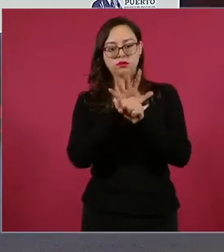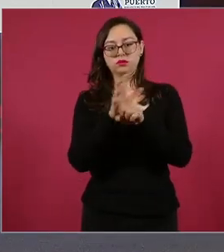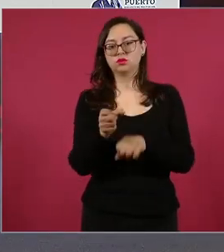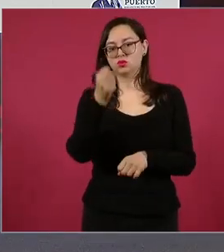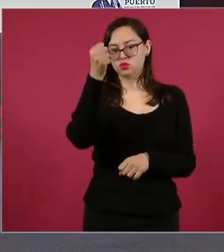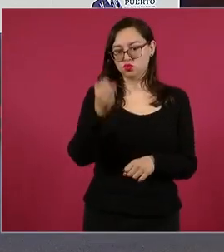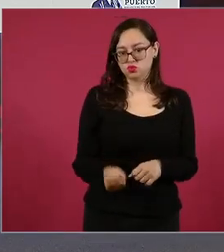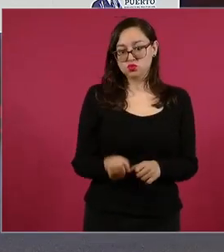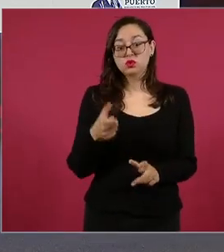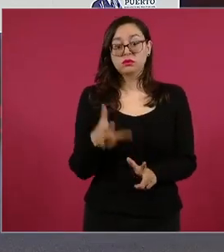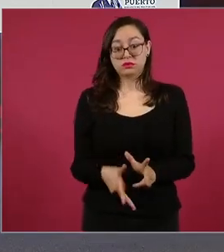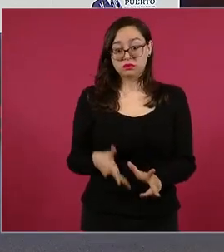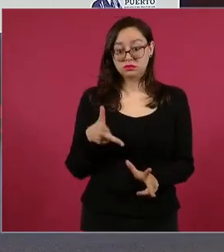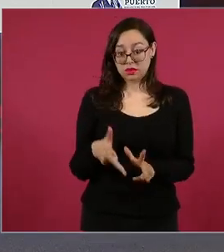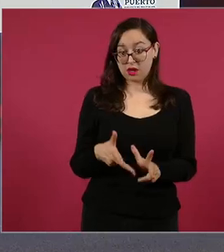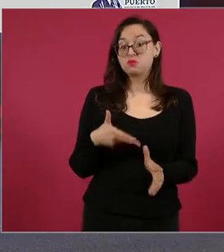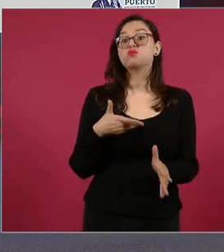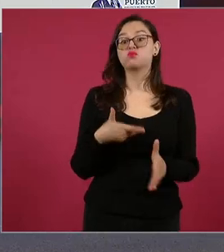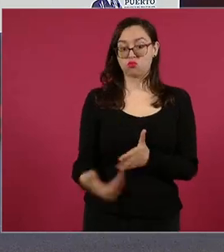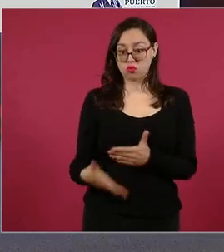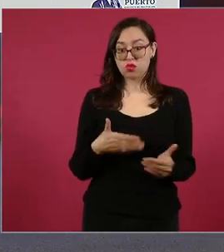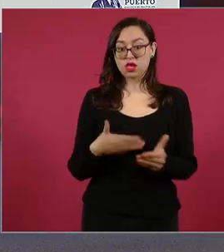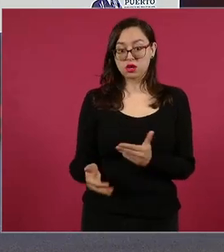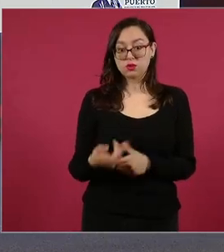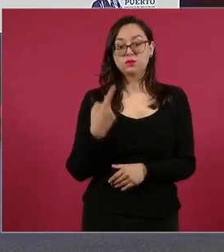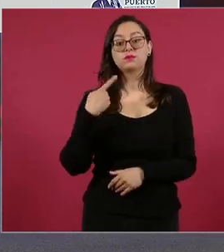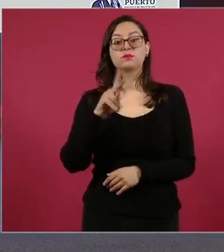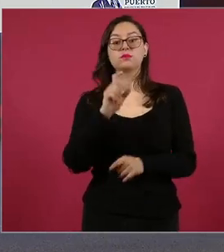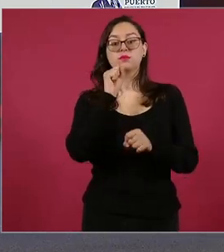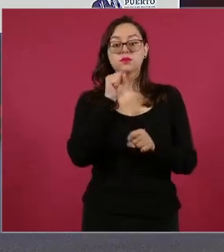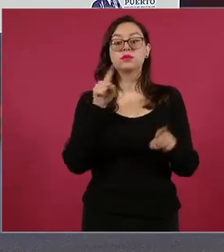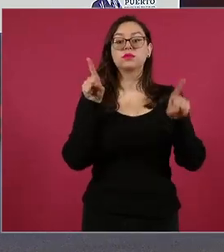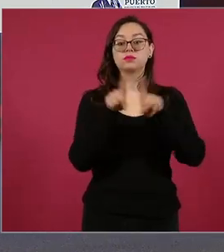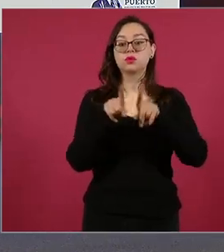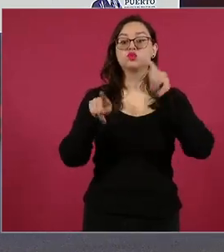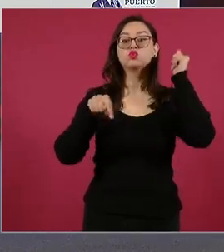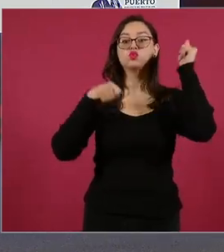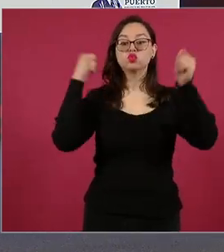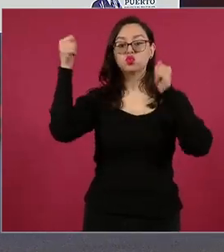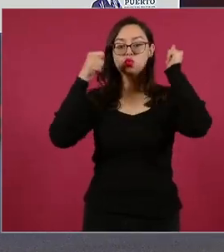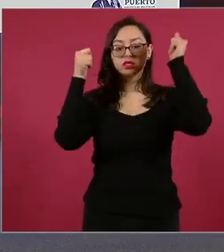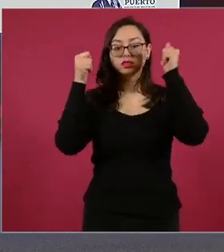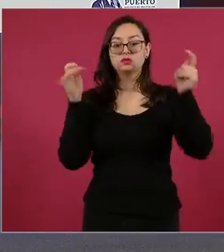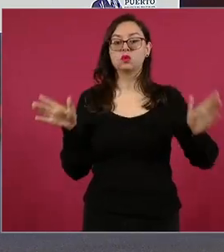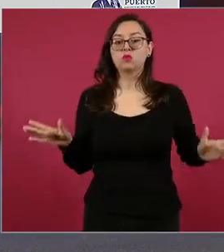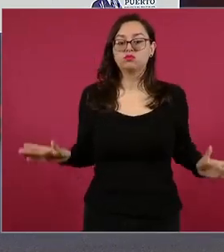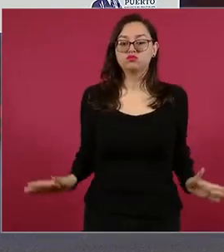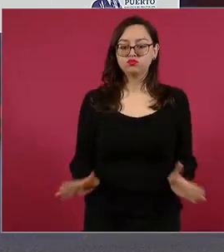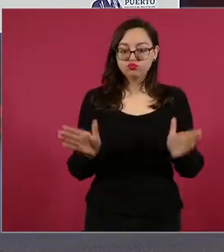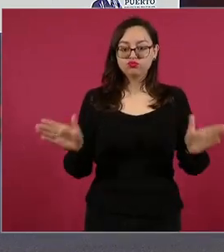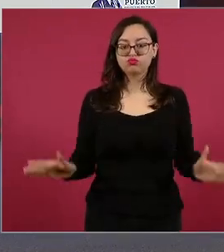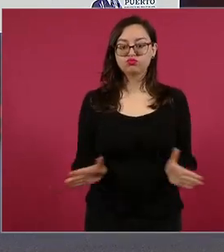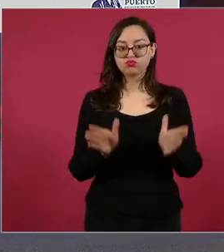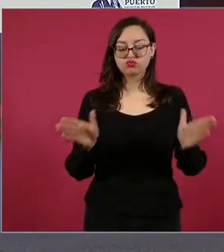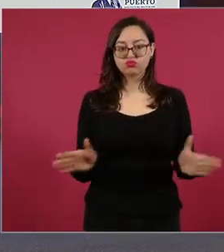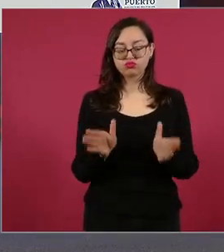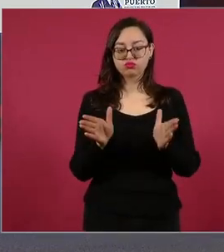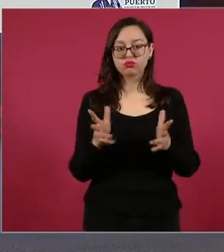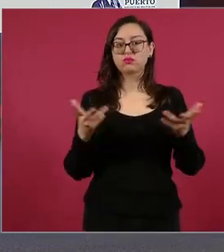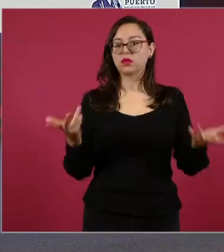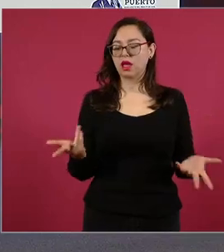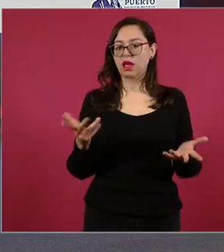ferroviaria moderna, sino también impulsa el sector turístico de la región, atrayendo inversiones que están